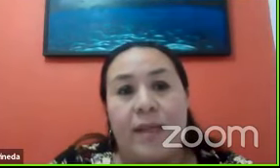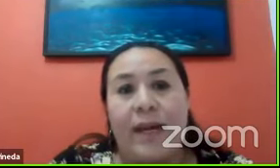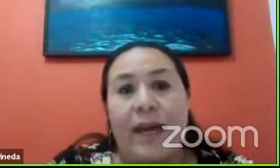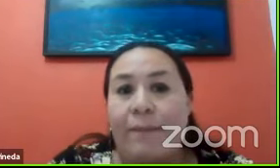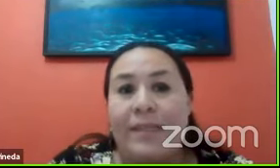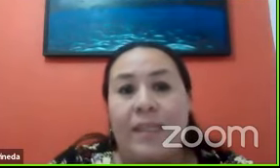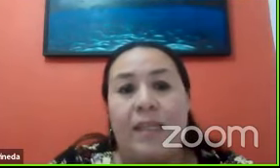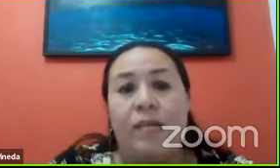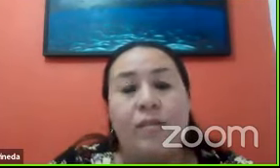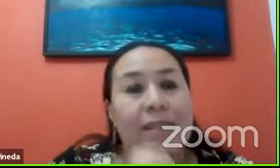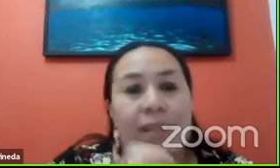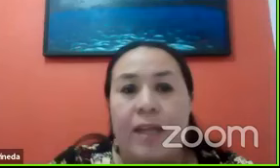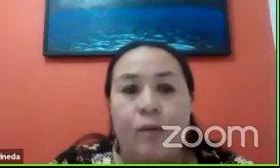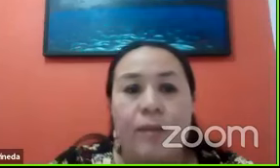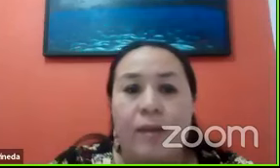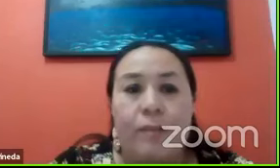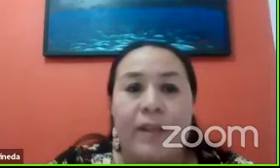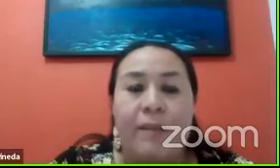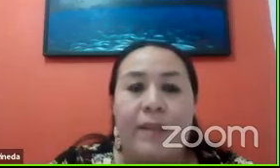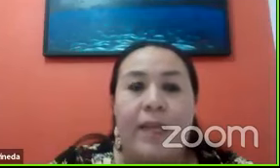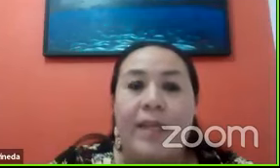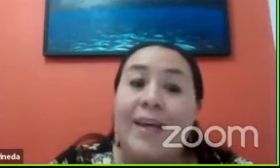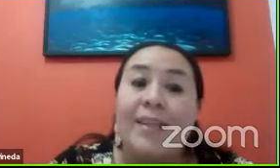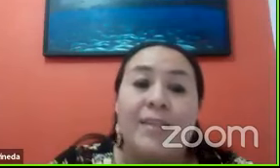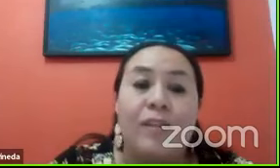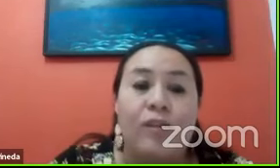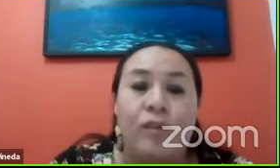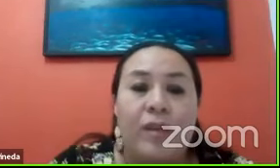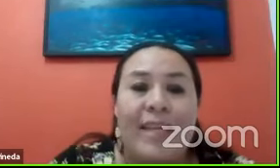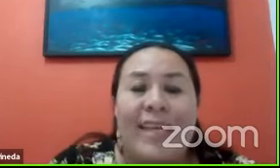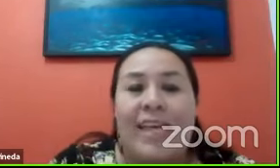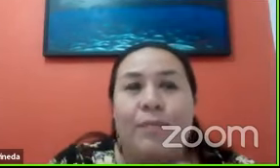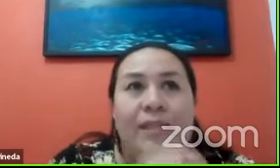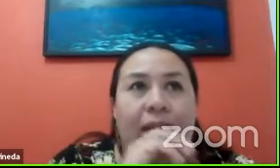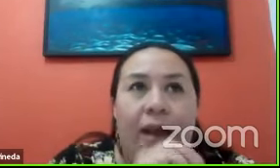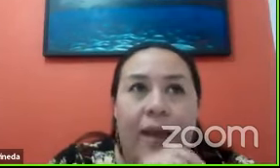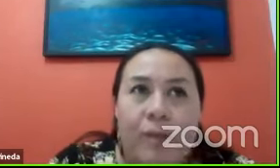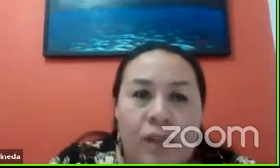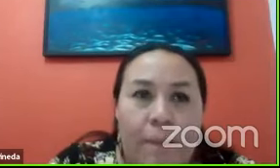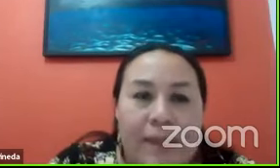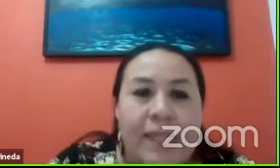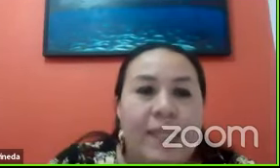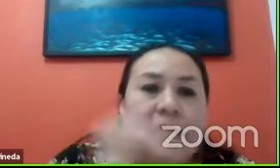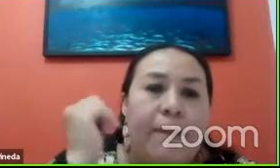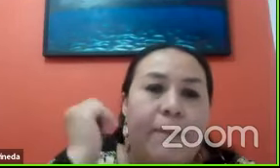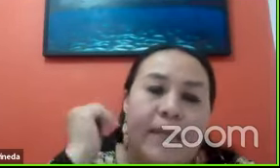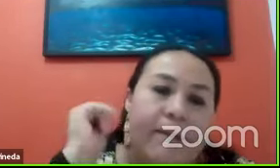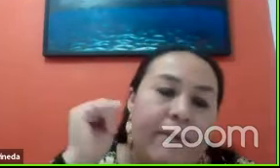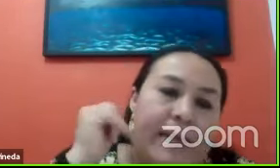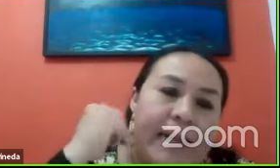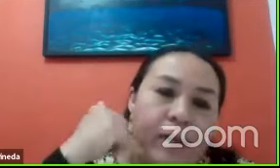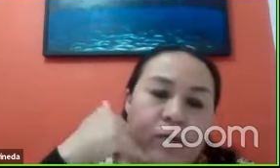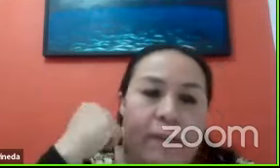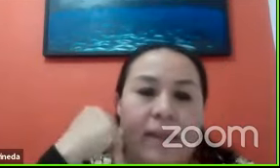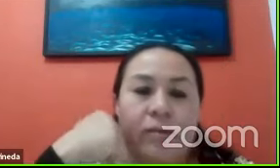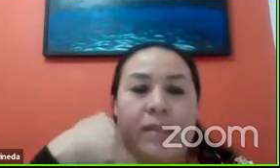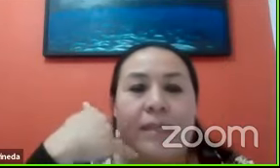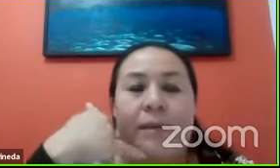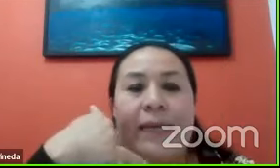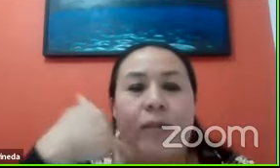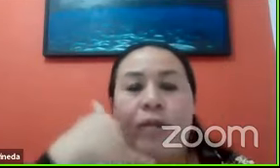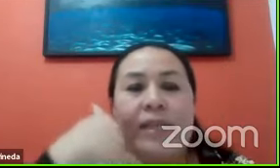fuerza. Hay pacientitos que se derrumban completamente y dejan de hacer todo. Es más, hemos tenido pacientes que el familiar nos habla